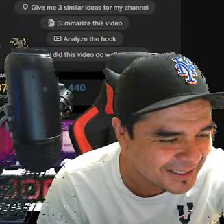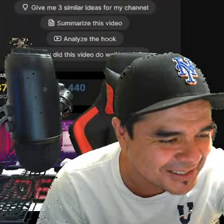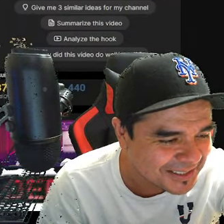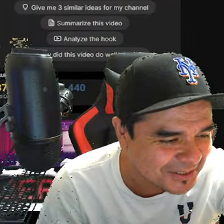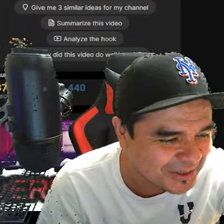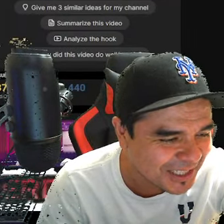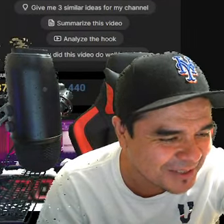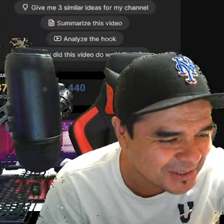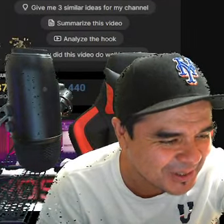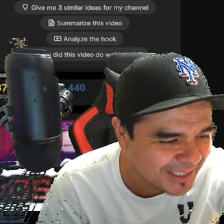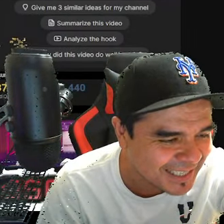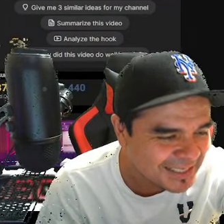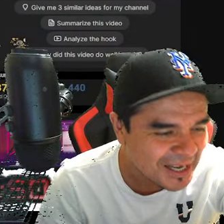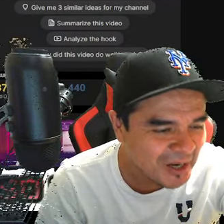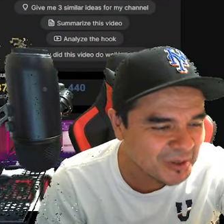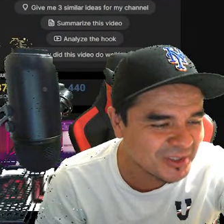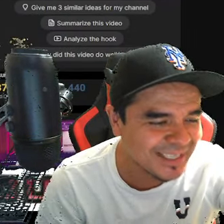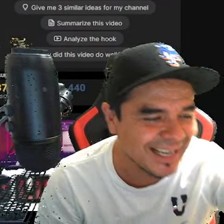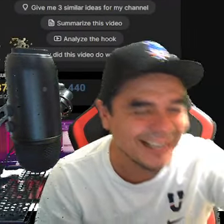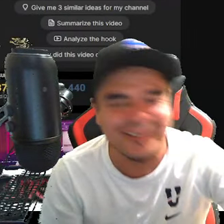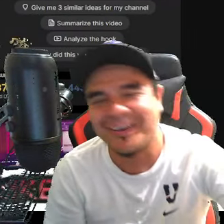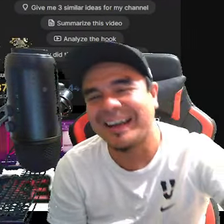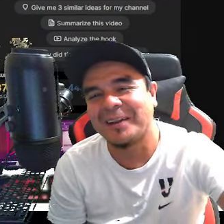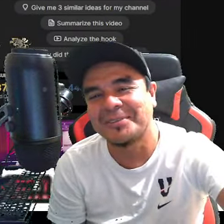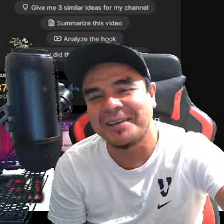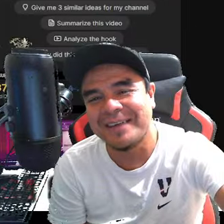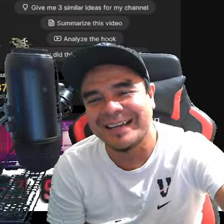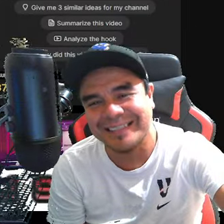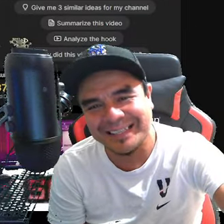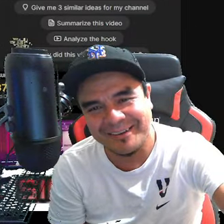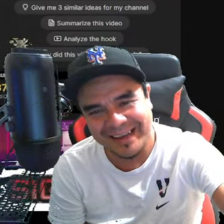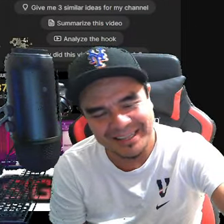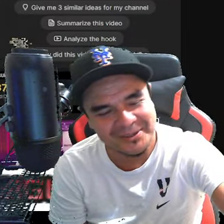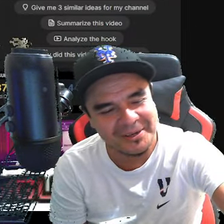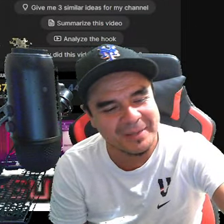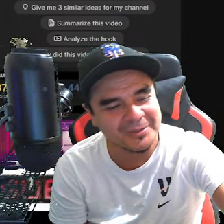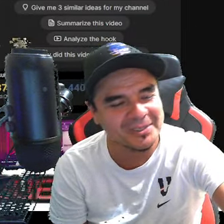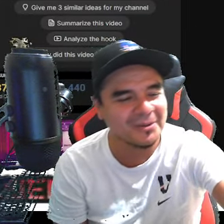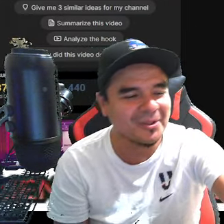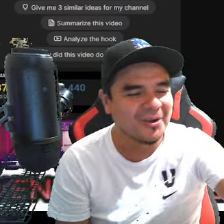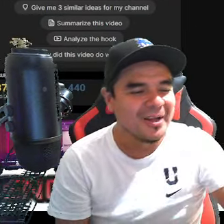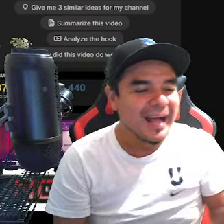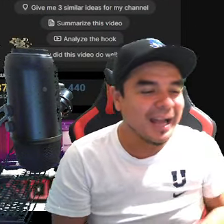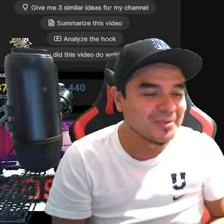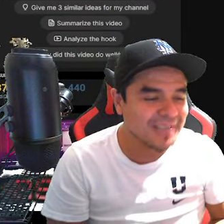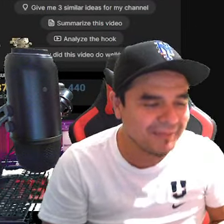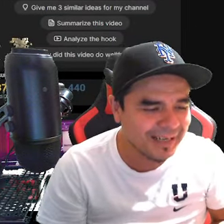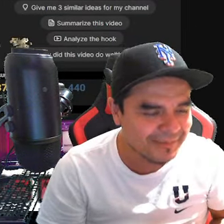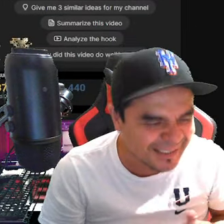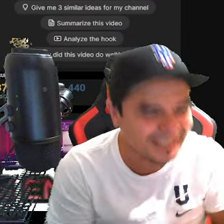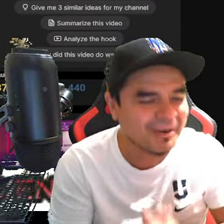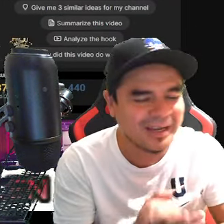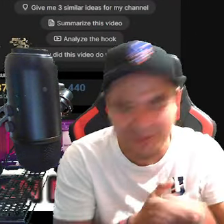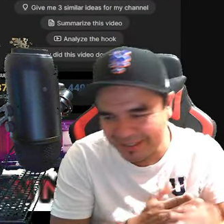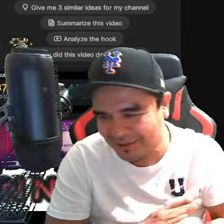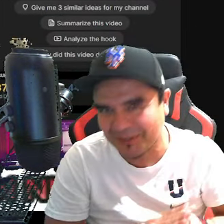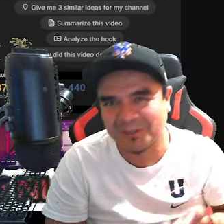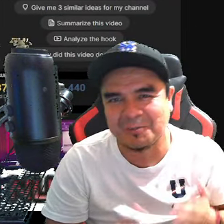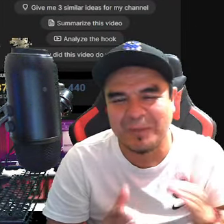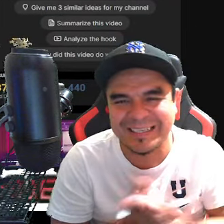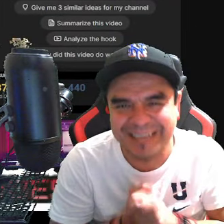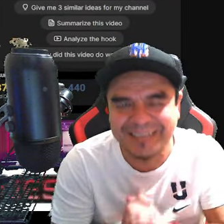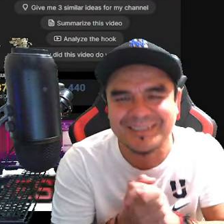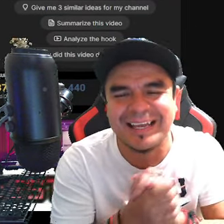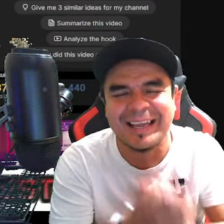que nos está escuchando escondidas, Lucía Ibarra. Lucía Ibarra está trabajando. Le mando un saludo a Lucía Ibarra, bien trabajadores,